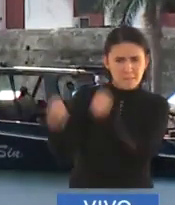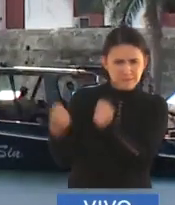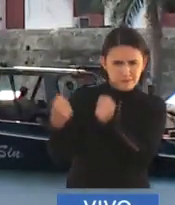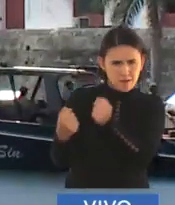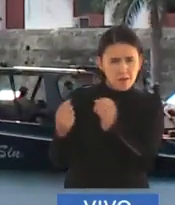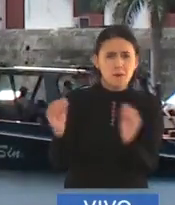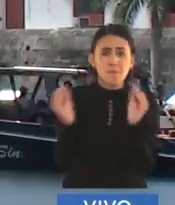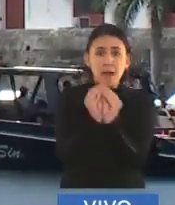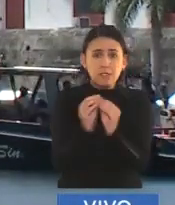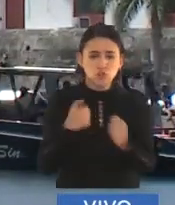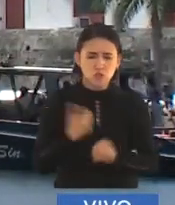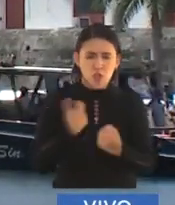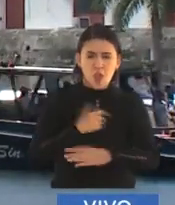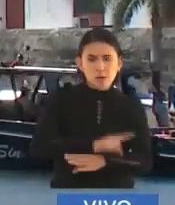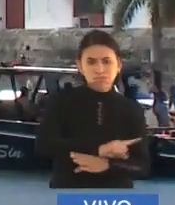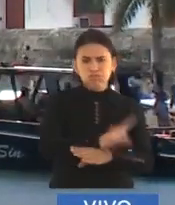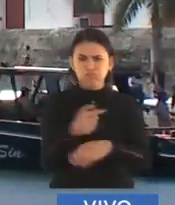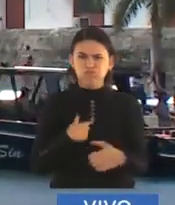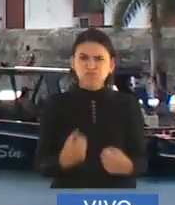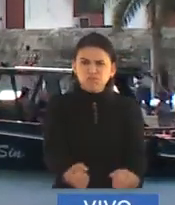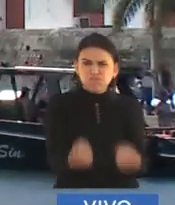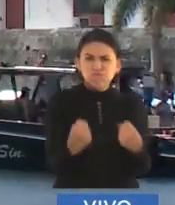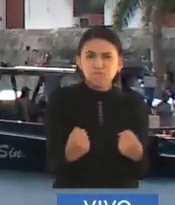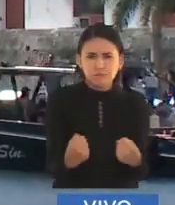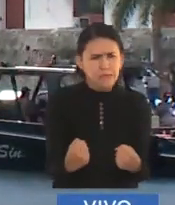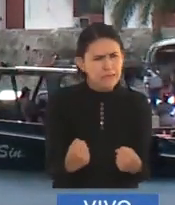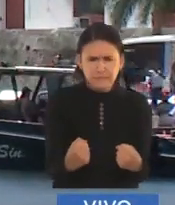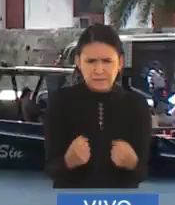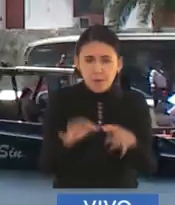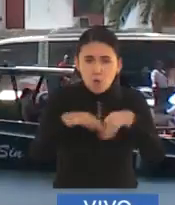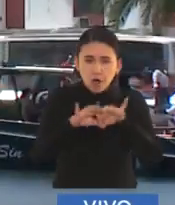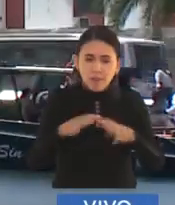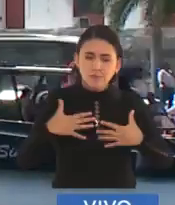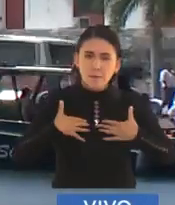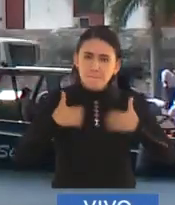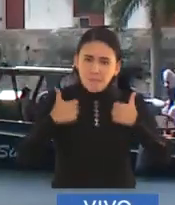exceso de velocidad, porque es necesario que todos lleguen sanos y salvos a casa.